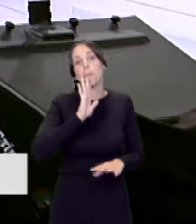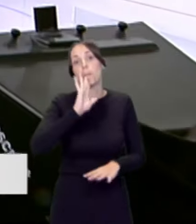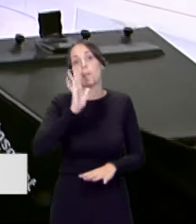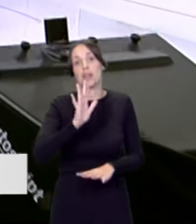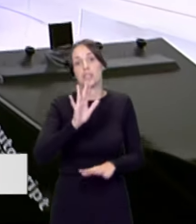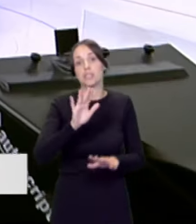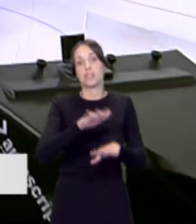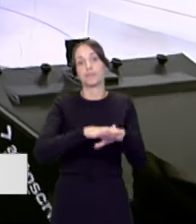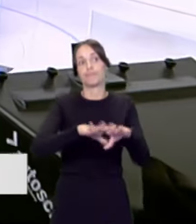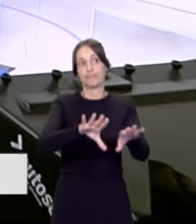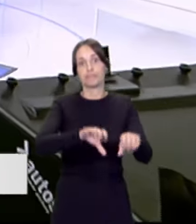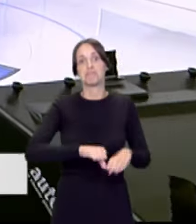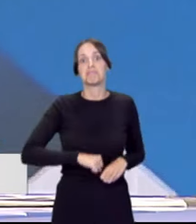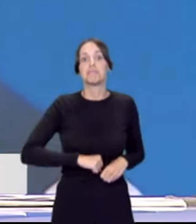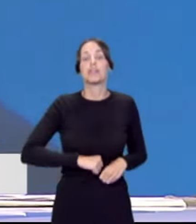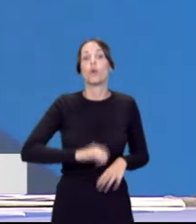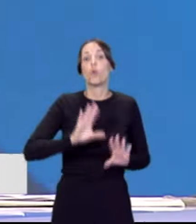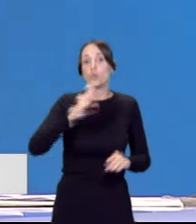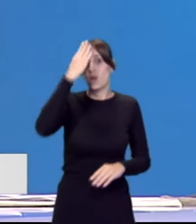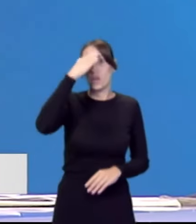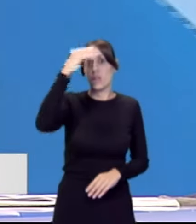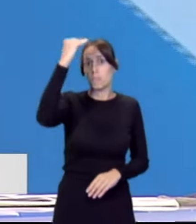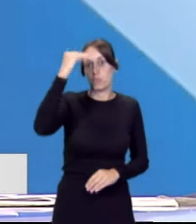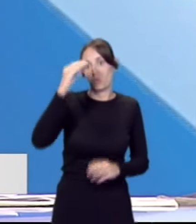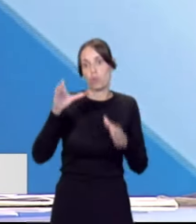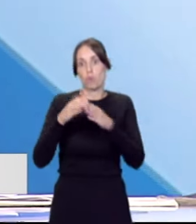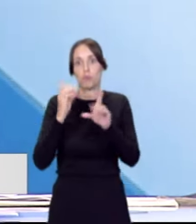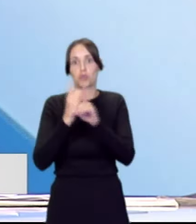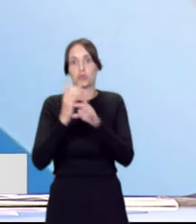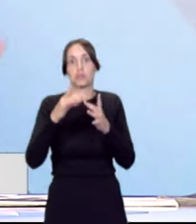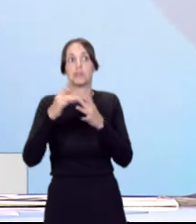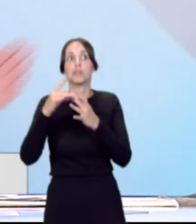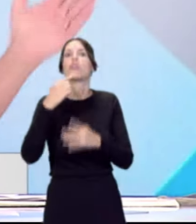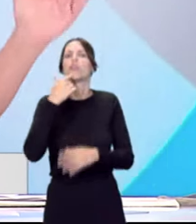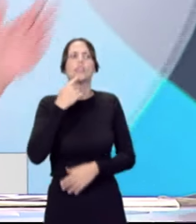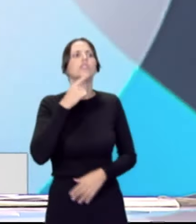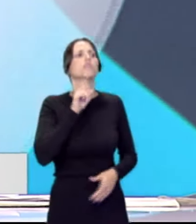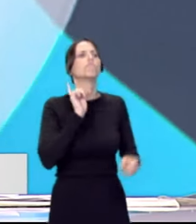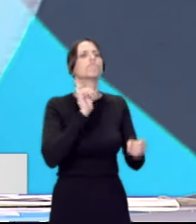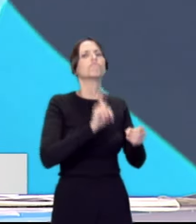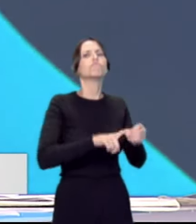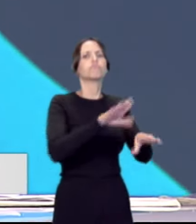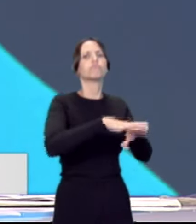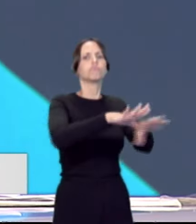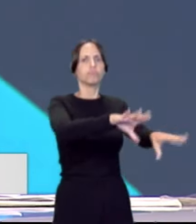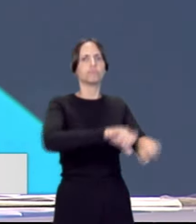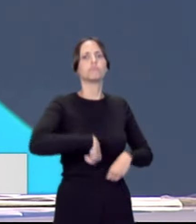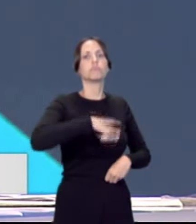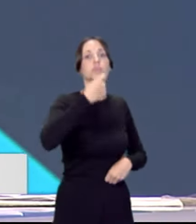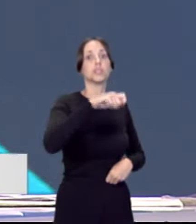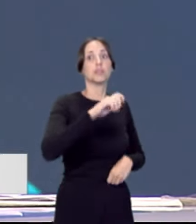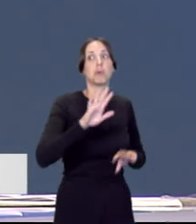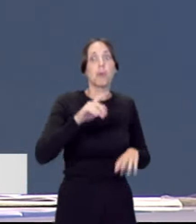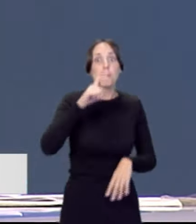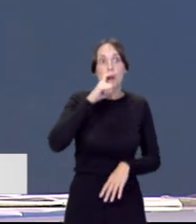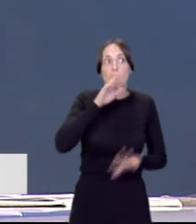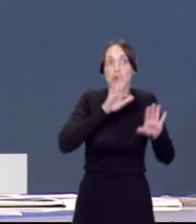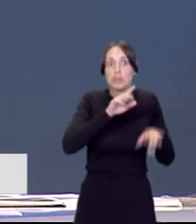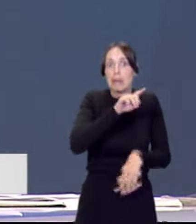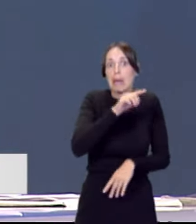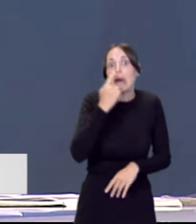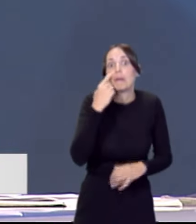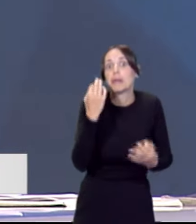por un lado, el líder de la oposición, que asegura que estará presidente, va a estar allí. Sí. Nicolás Maduro ya está allí. Vamos a ver qué ocurre. Seguro que de Venezuela